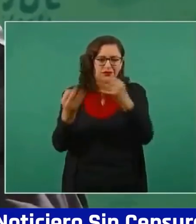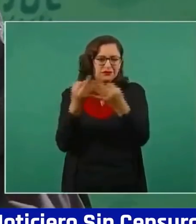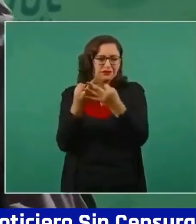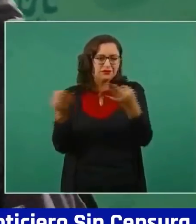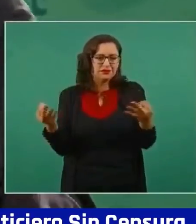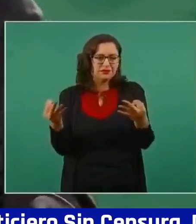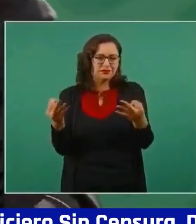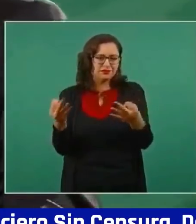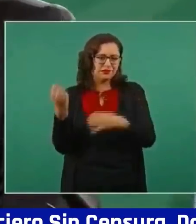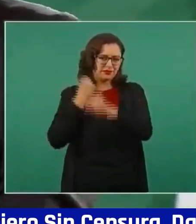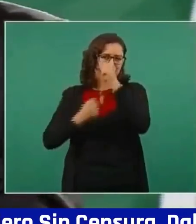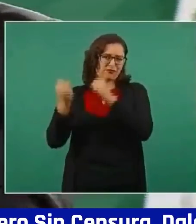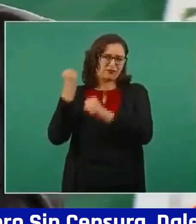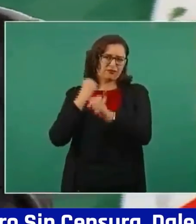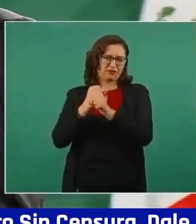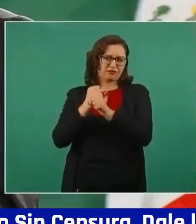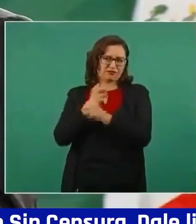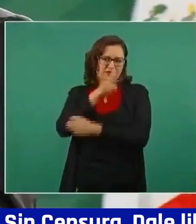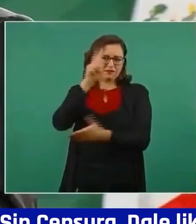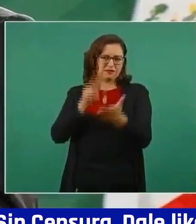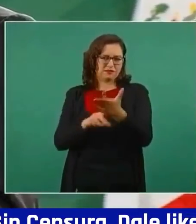en 2015.